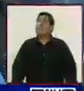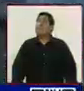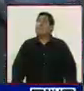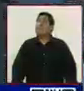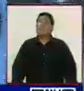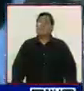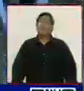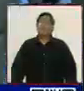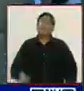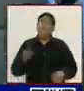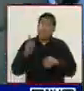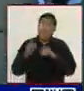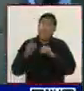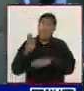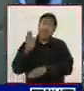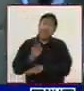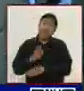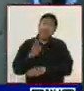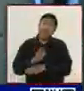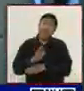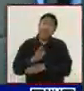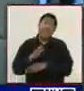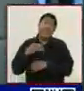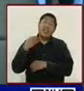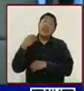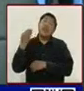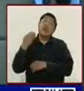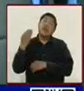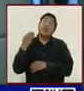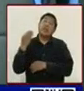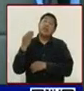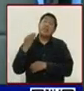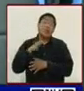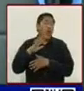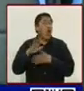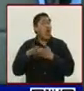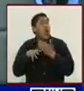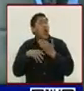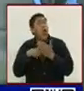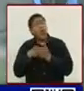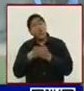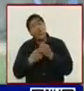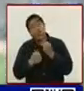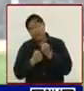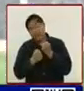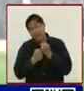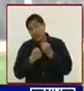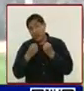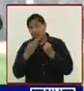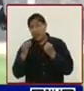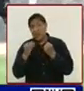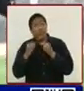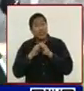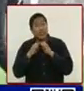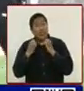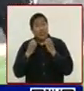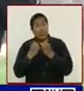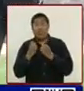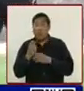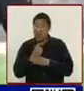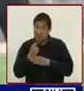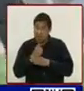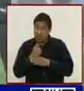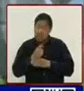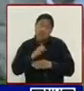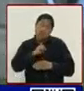El evento se denomina La Tarde Celeste. El Club Bolívar estará presentando a todos sus refuerzos, además de su cuerpo técnico, en un partido